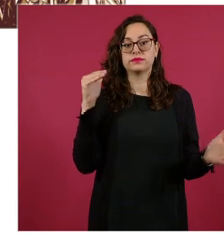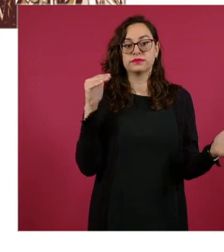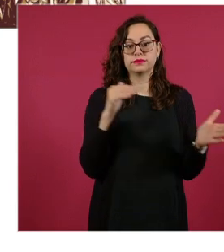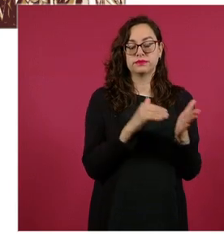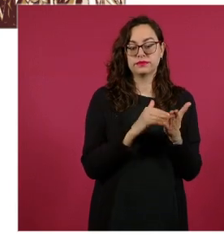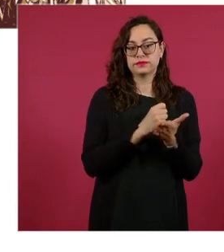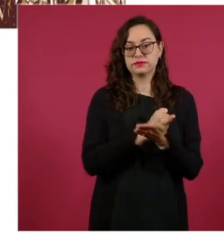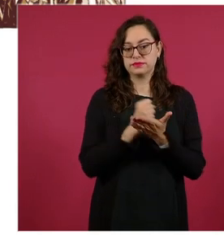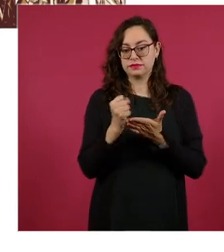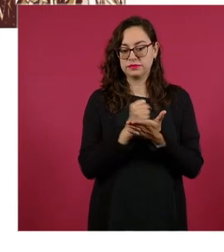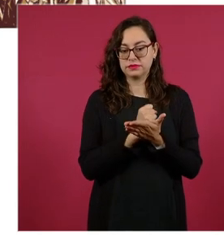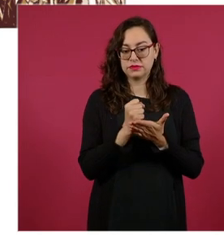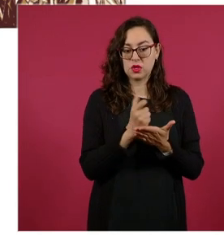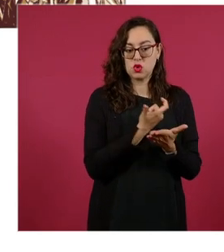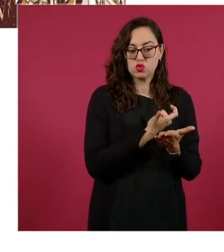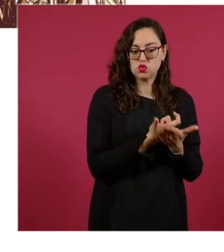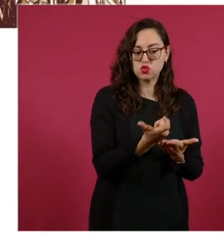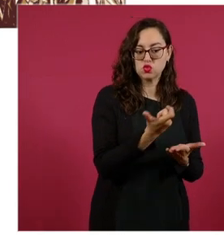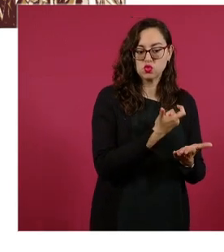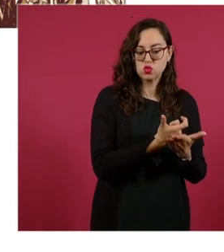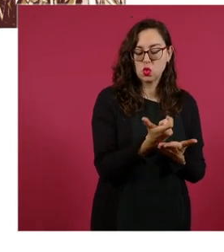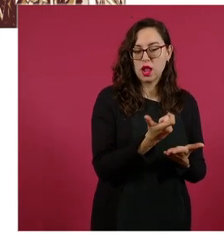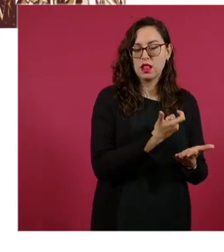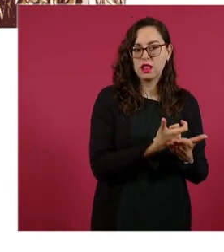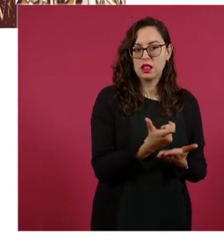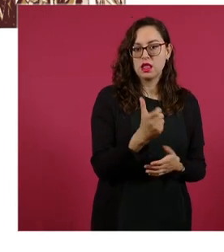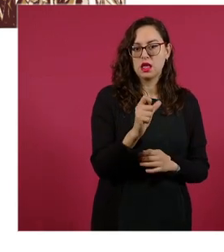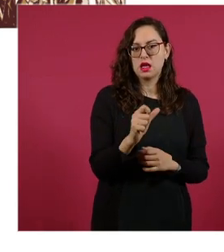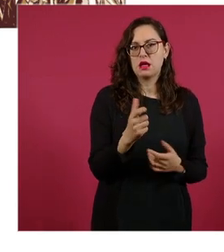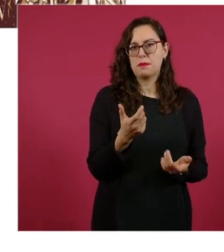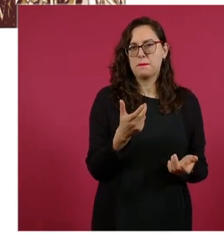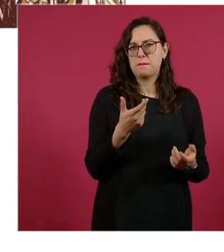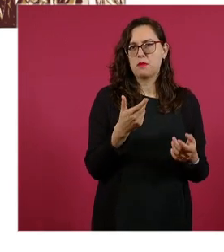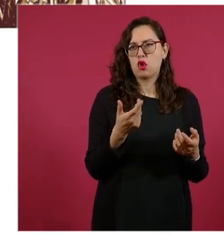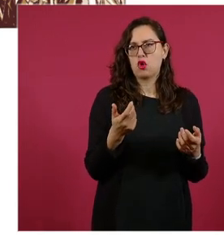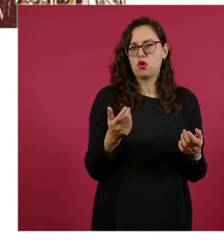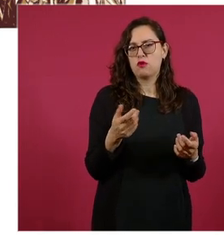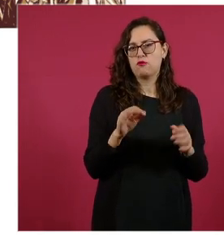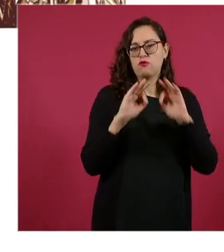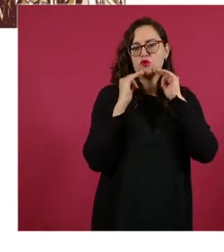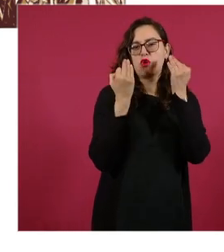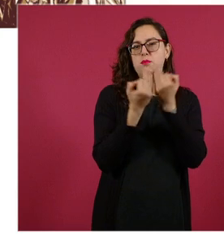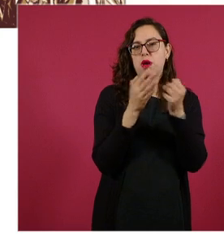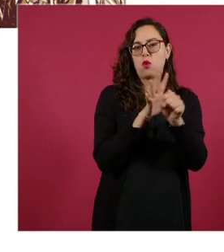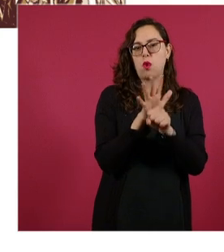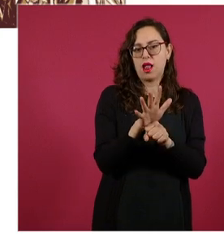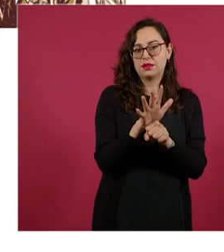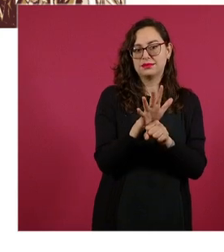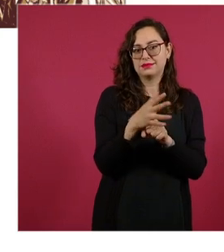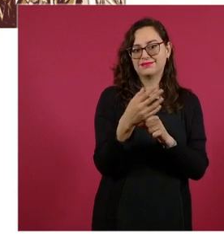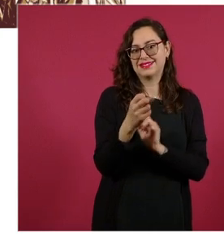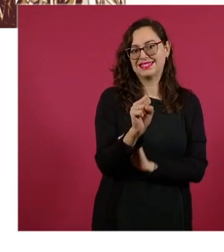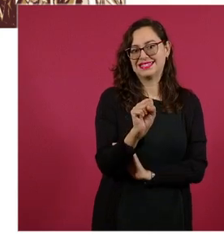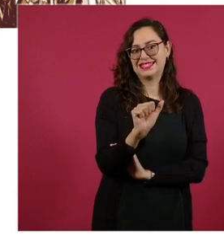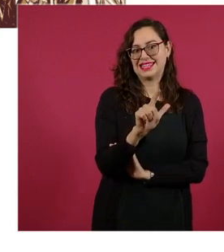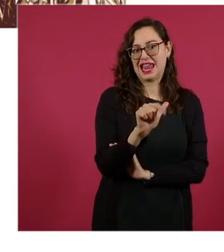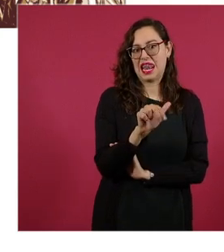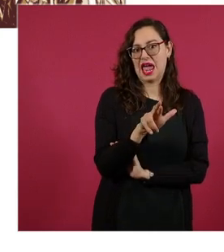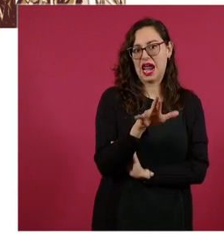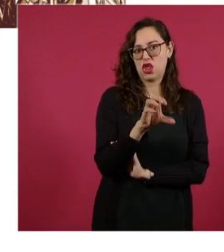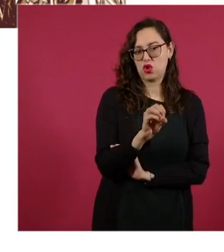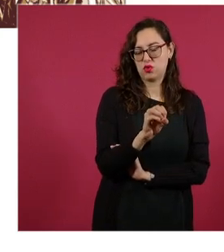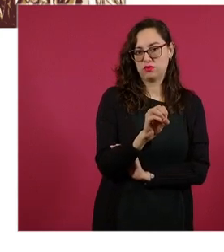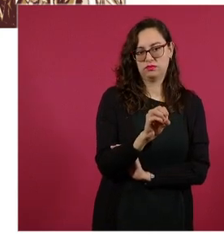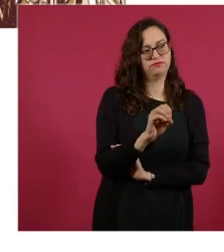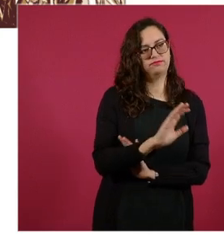mínimos a pesos, que era una de las más sentidas demandas de los trabajadores. Posteriormente se puso una meta de